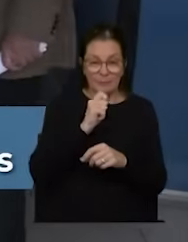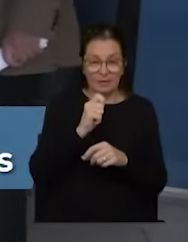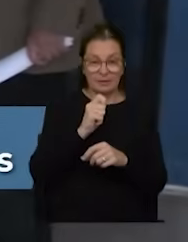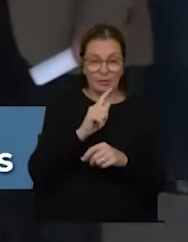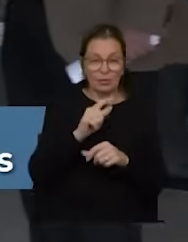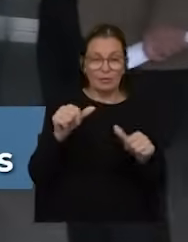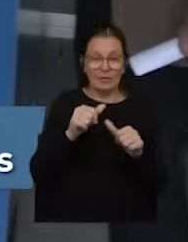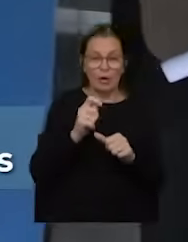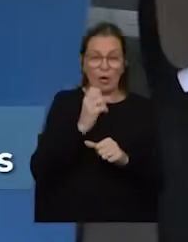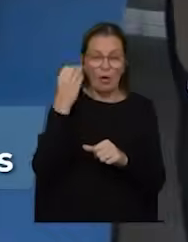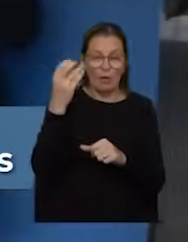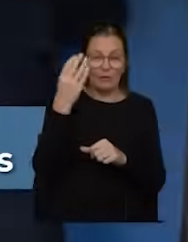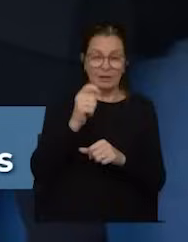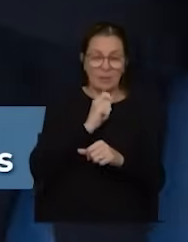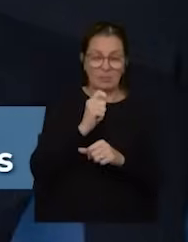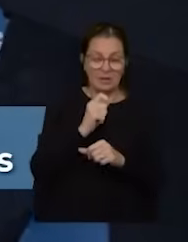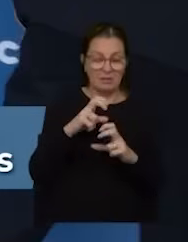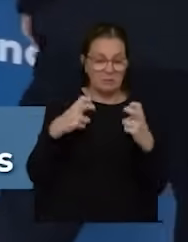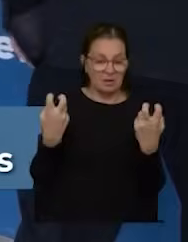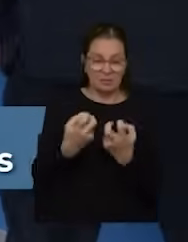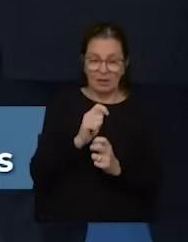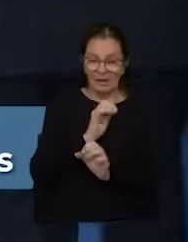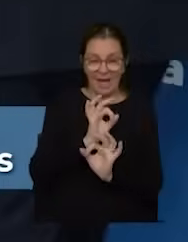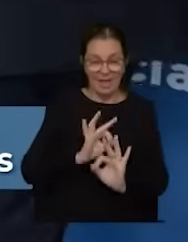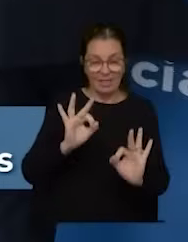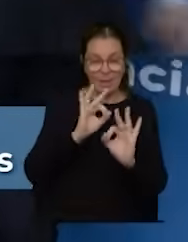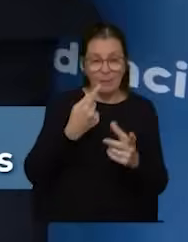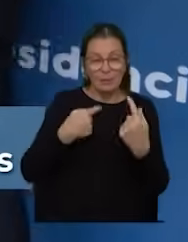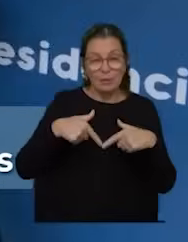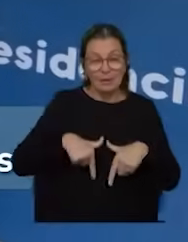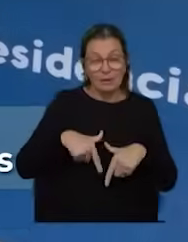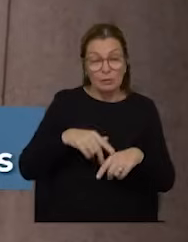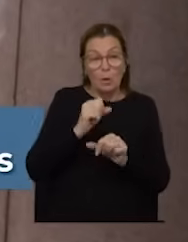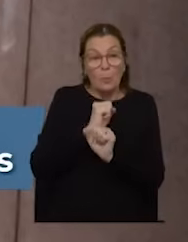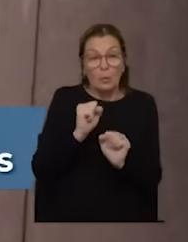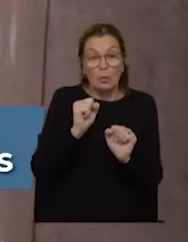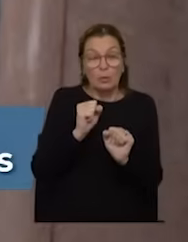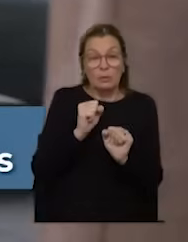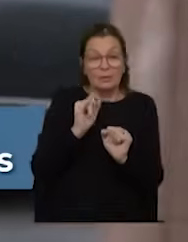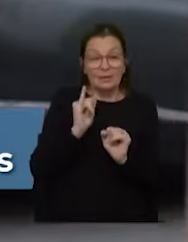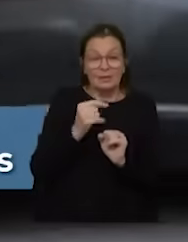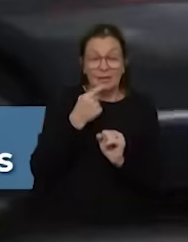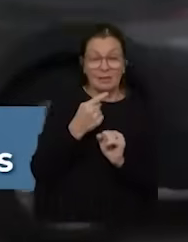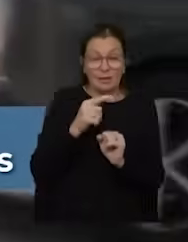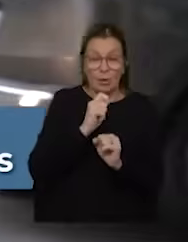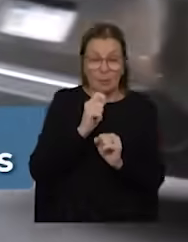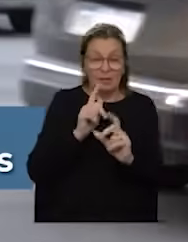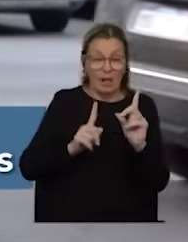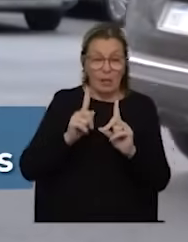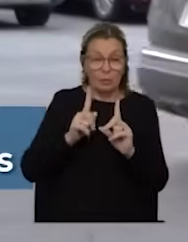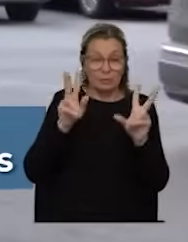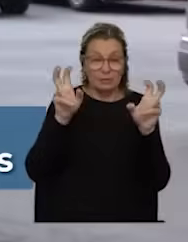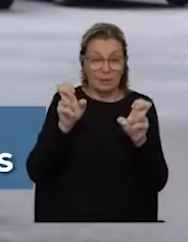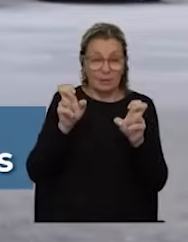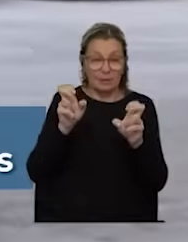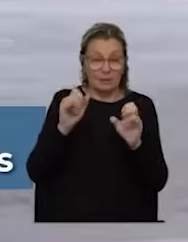generó ni conferencia de prensa ni rueda de prensa pero sí el ministro da silveira pudo eh tocar con la prensa algunos de los de